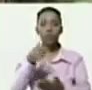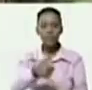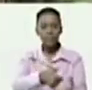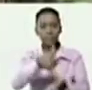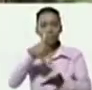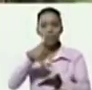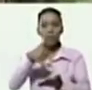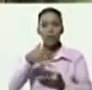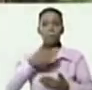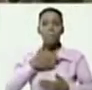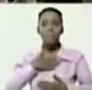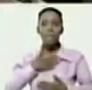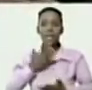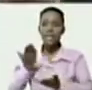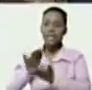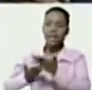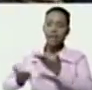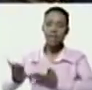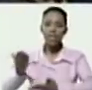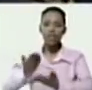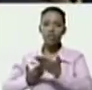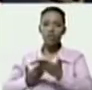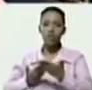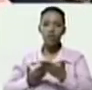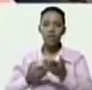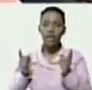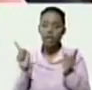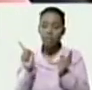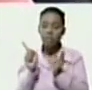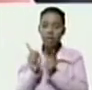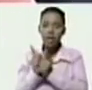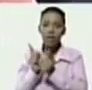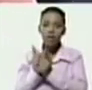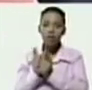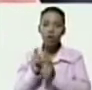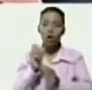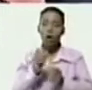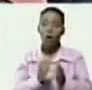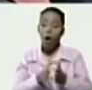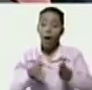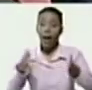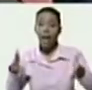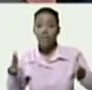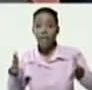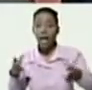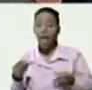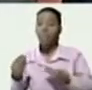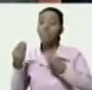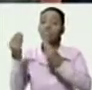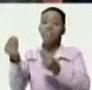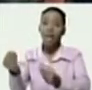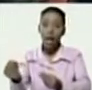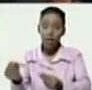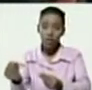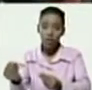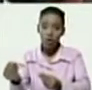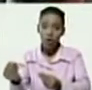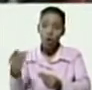mis servicios, que pequeños o grandes han dado existencia a